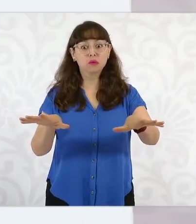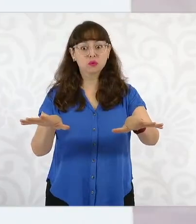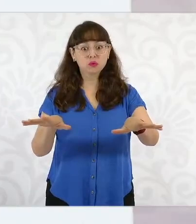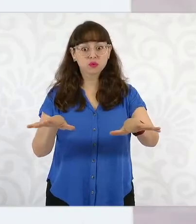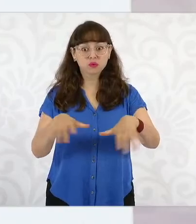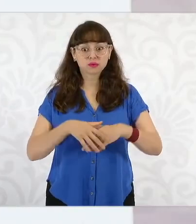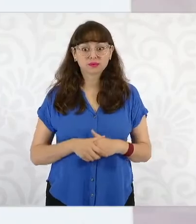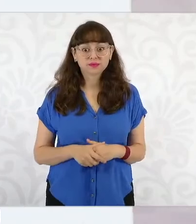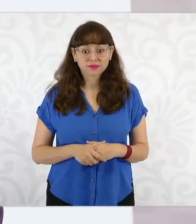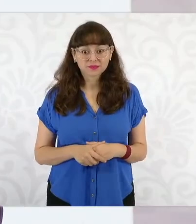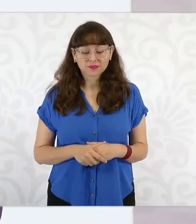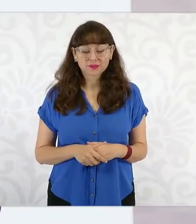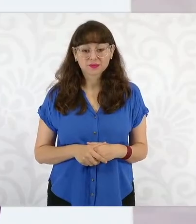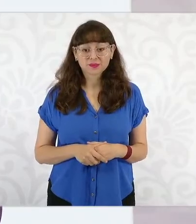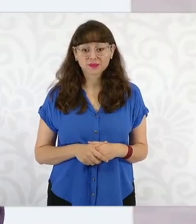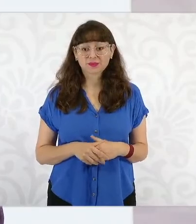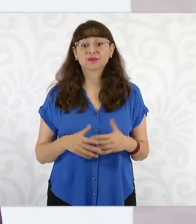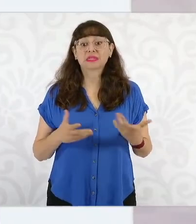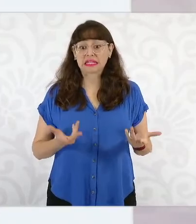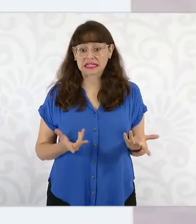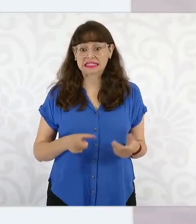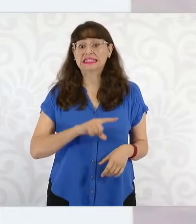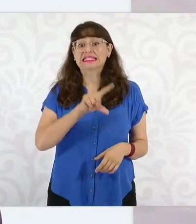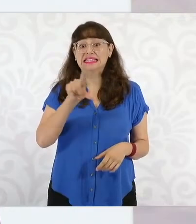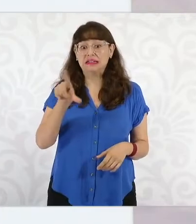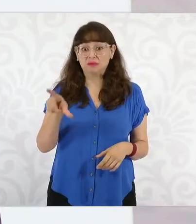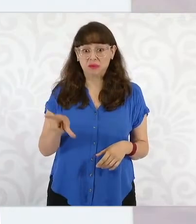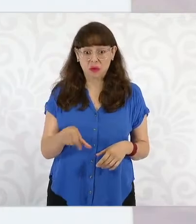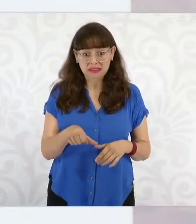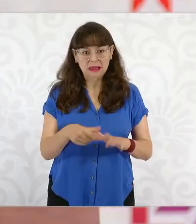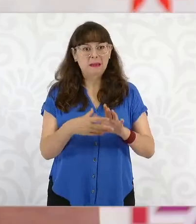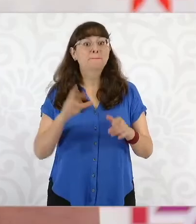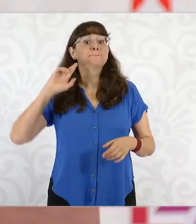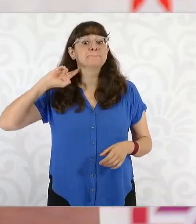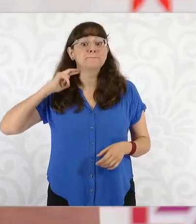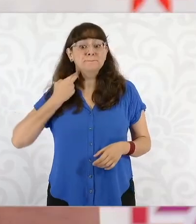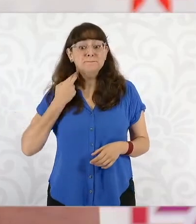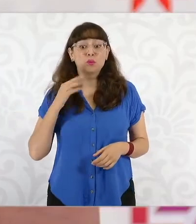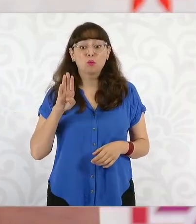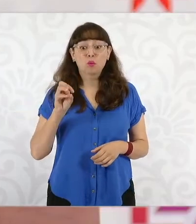la publican. Y a partir de ahí, una red de bots,